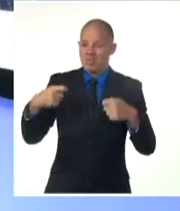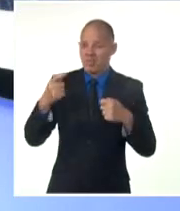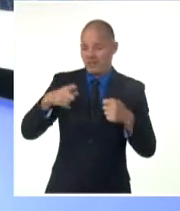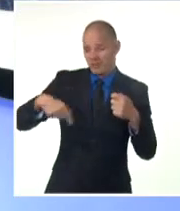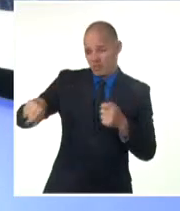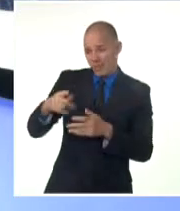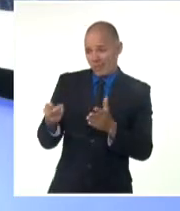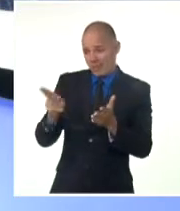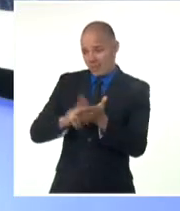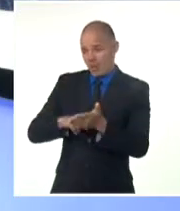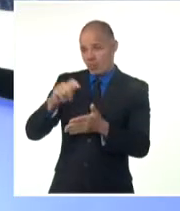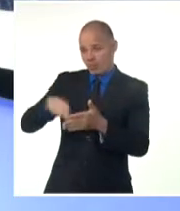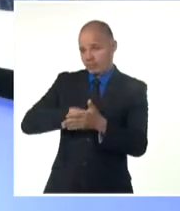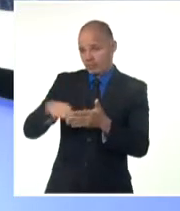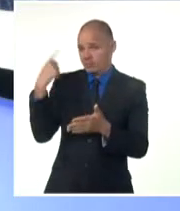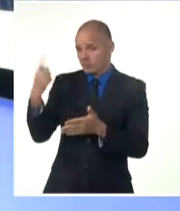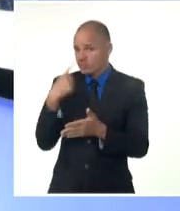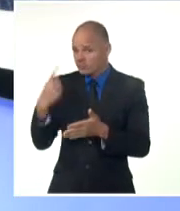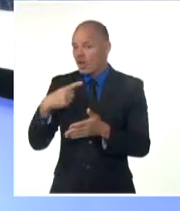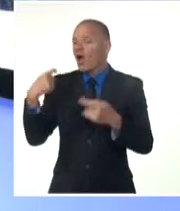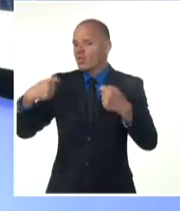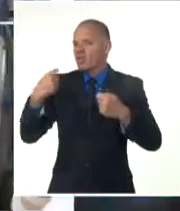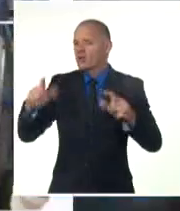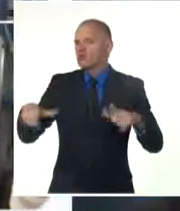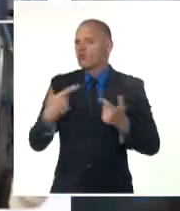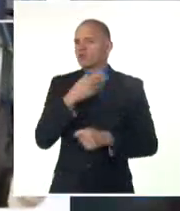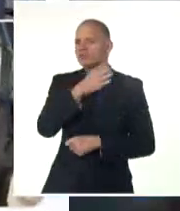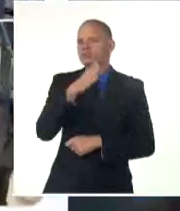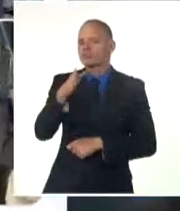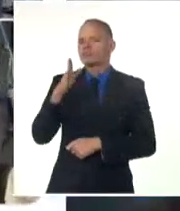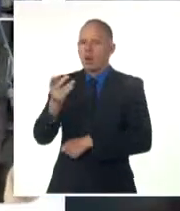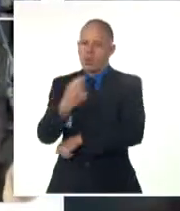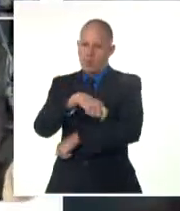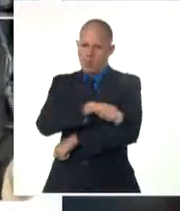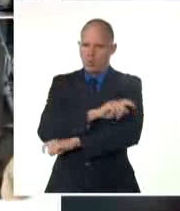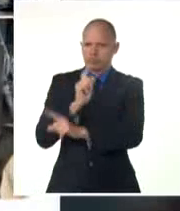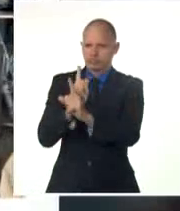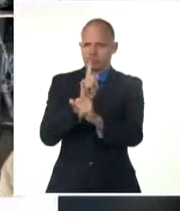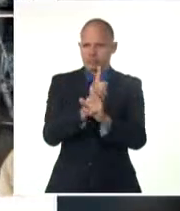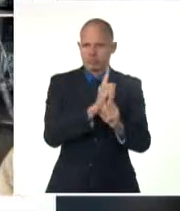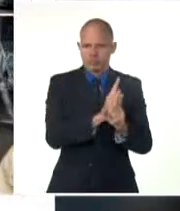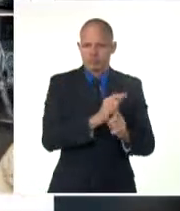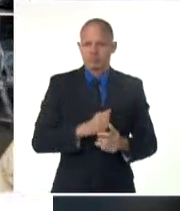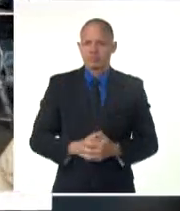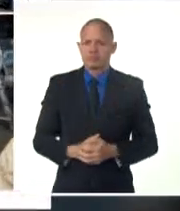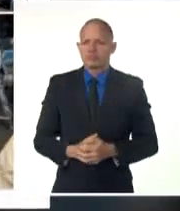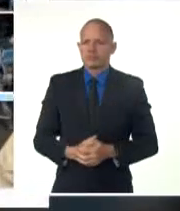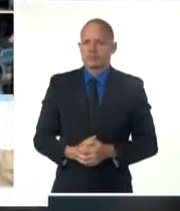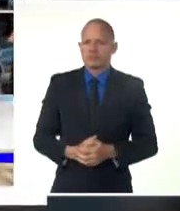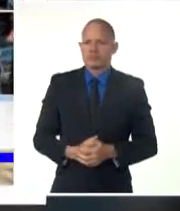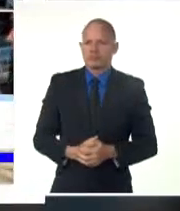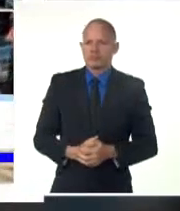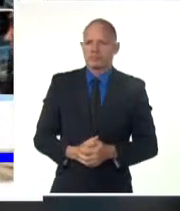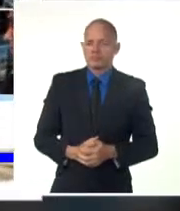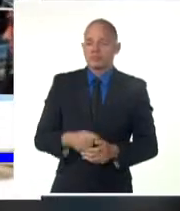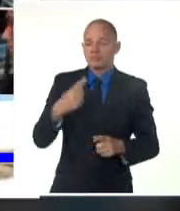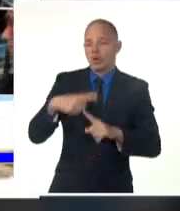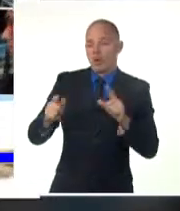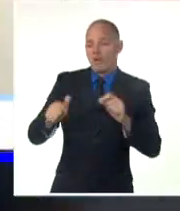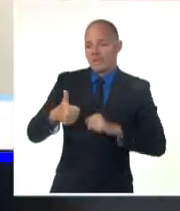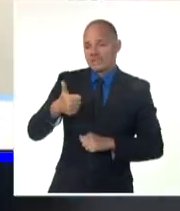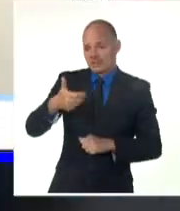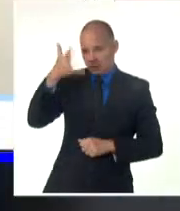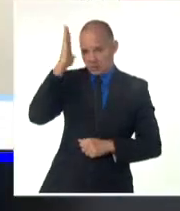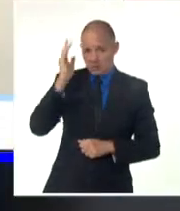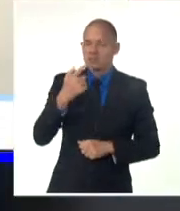con quienes nos eligieron, apuntó el mandatario. El sitio de la presidencia reseña en su cuenta en Twitter que el presidente cubano se interesó por